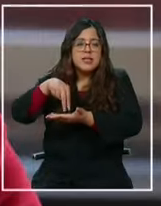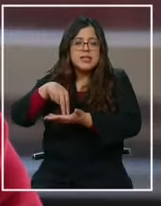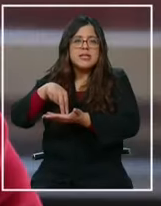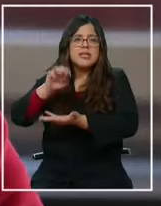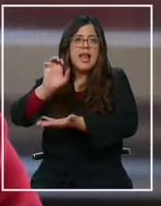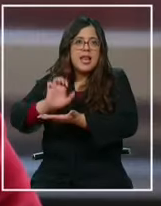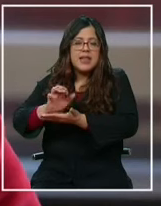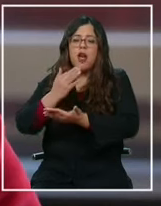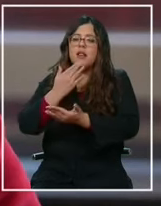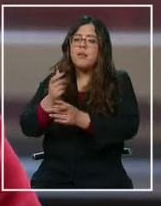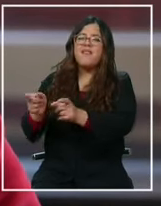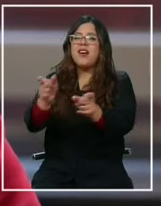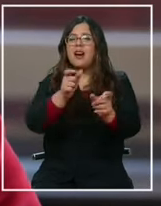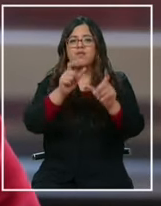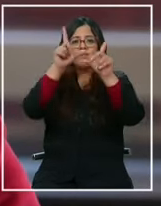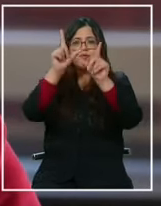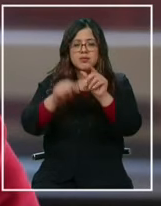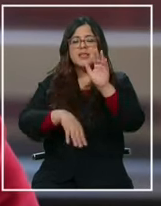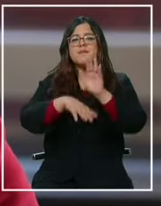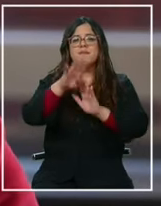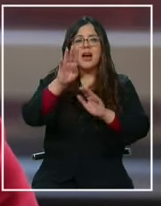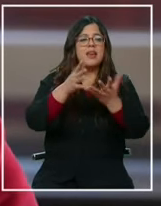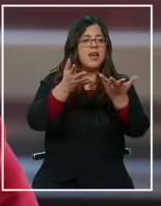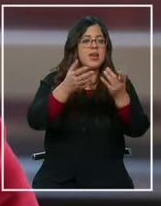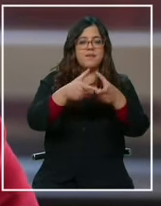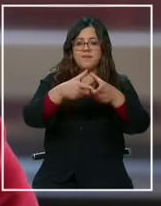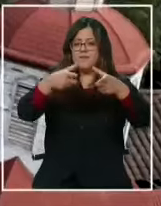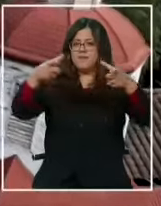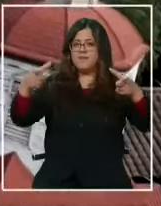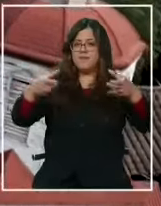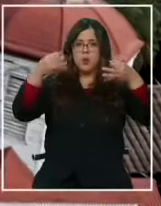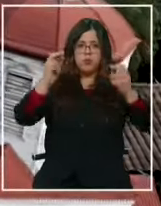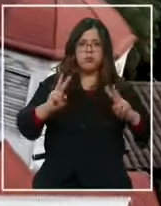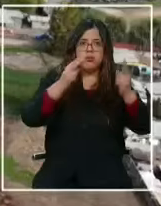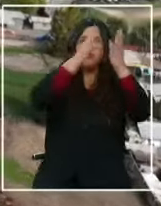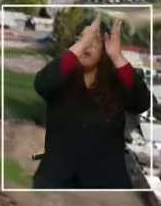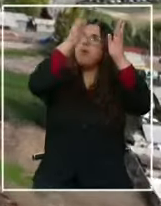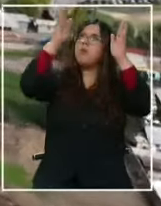fiscalización y con mucho más espacio para poder instalar estos galpones tan grandes.